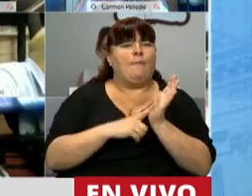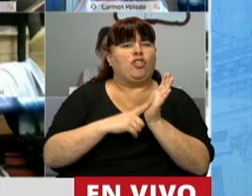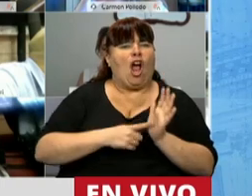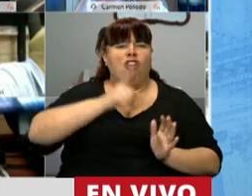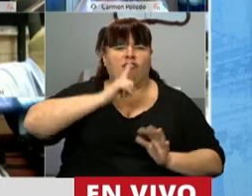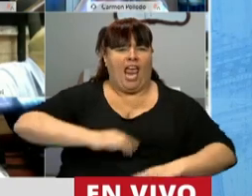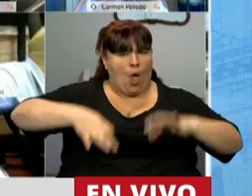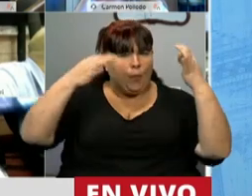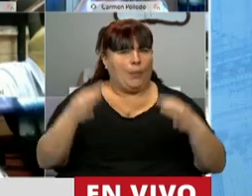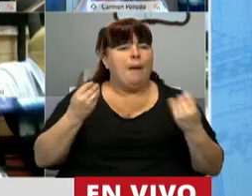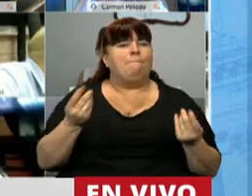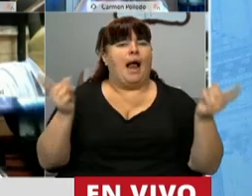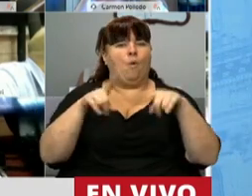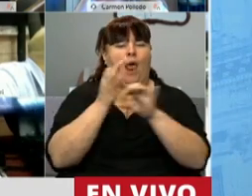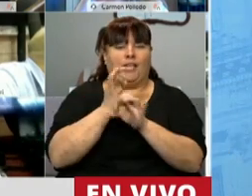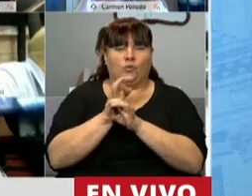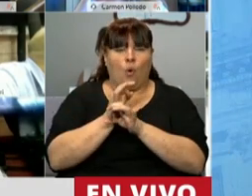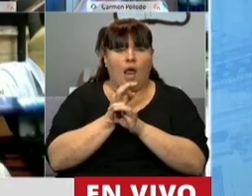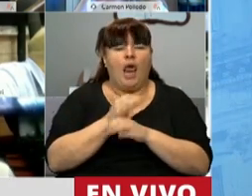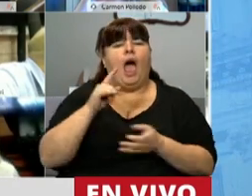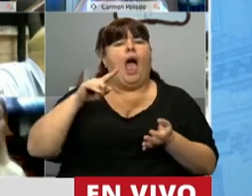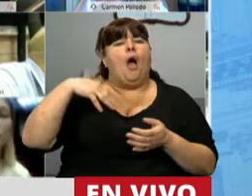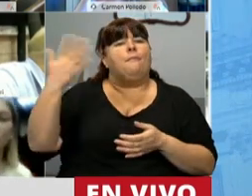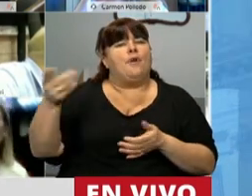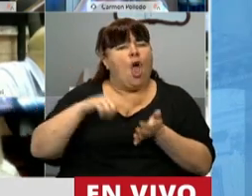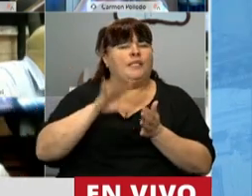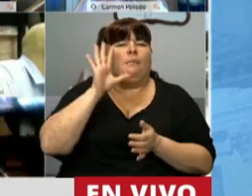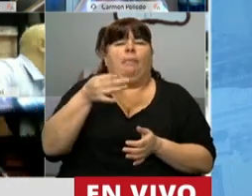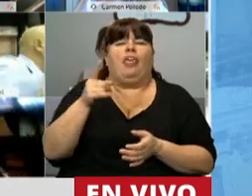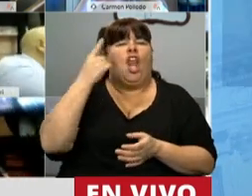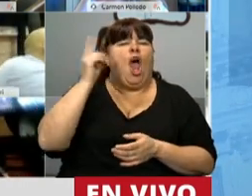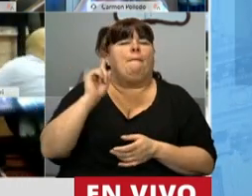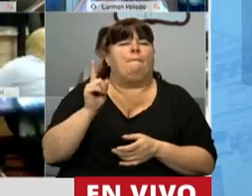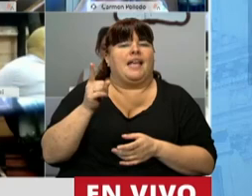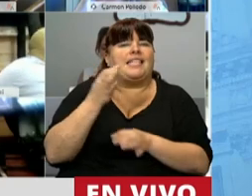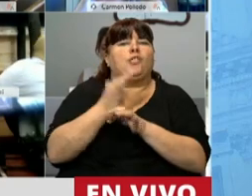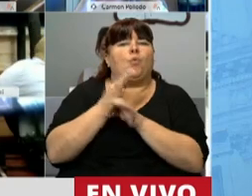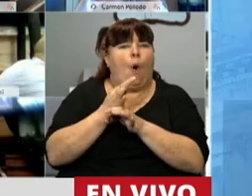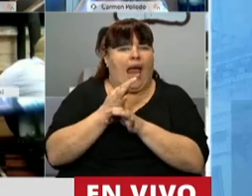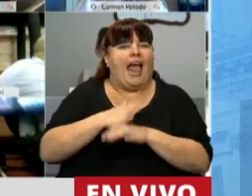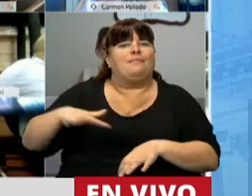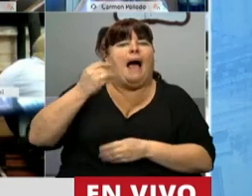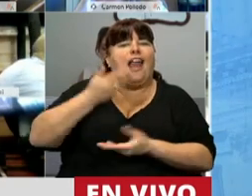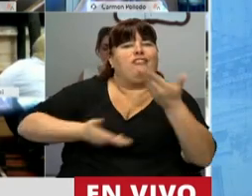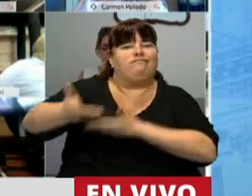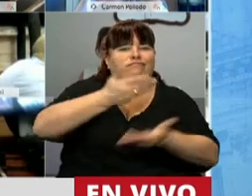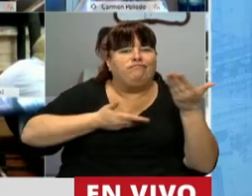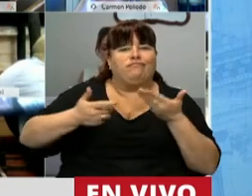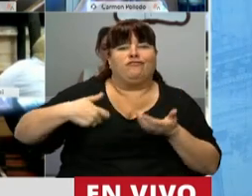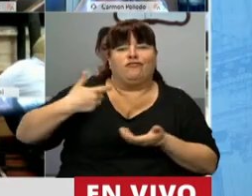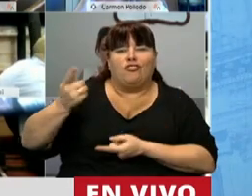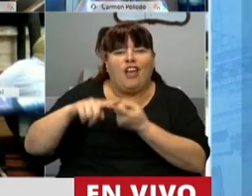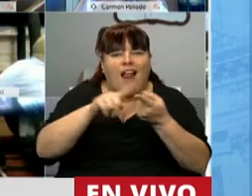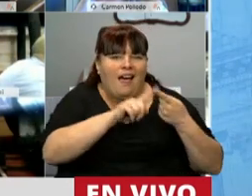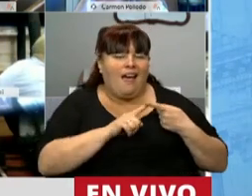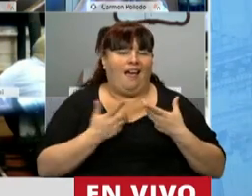protocolo serio para la vuelta a las escuelas. En la provincia se ve que no se cree que las escuelas son un ámbito de sociabilización,